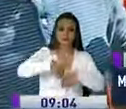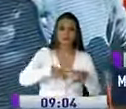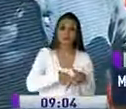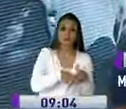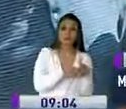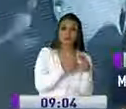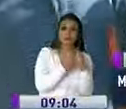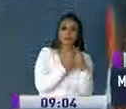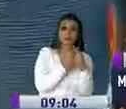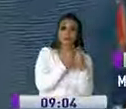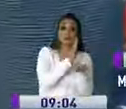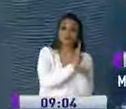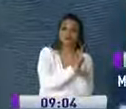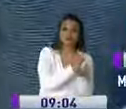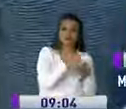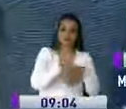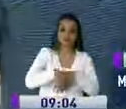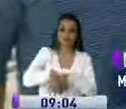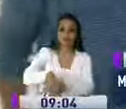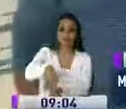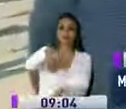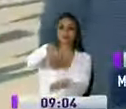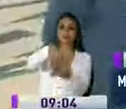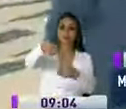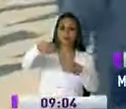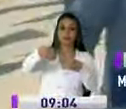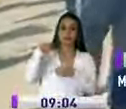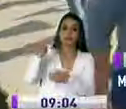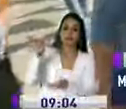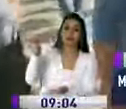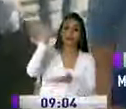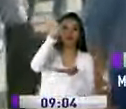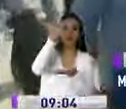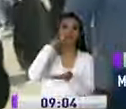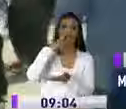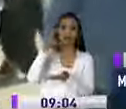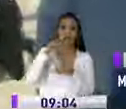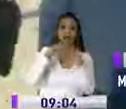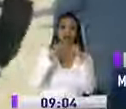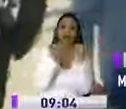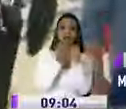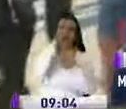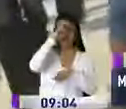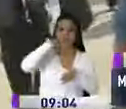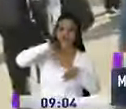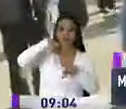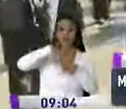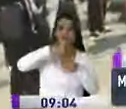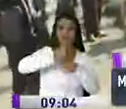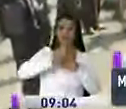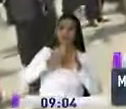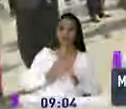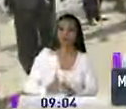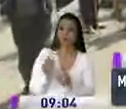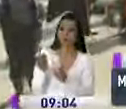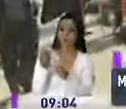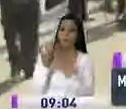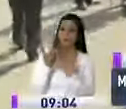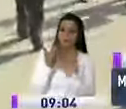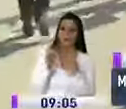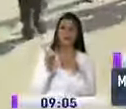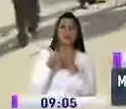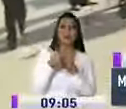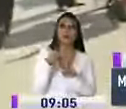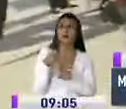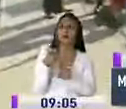el centro histórico. Estamos con Nelson Erazo, quien es uno de los representantes de estos frentes nacionales de trabajadores, para que por favor nos cuente primero cuáles